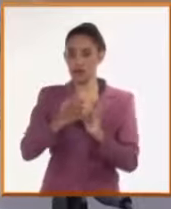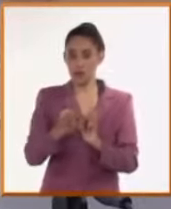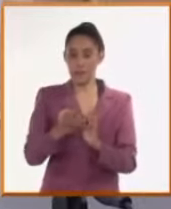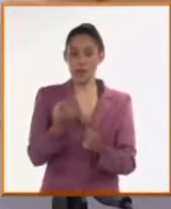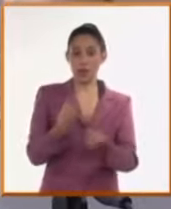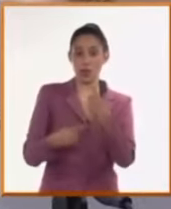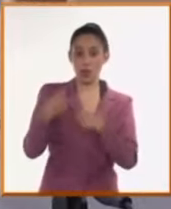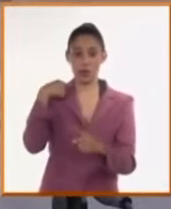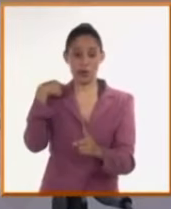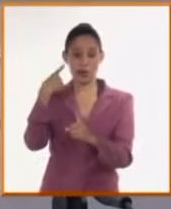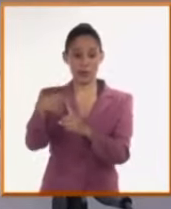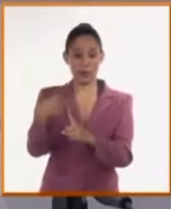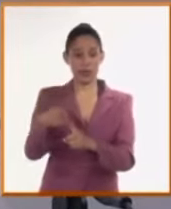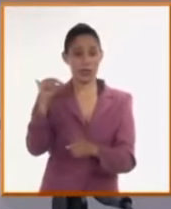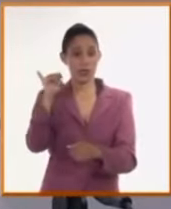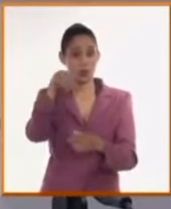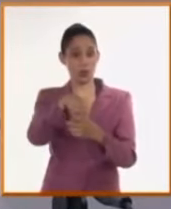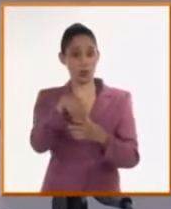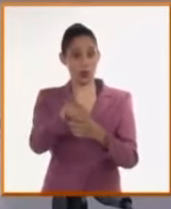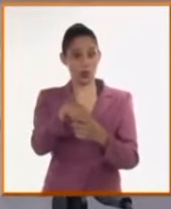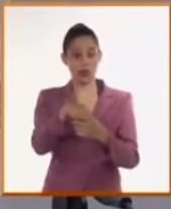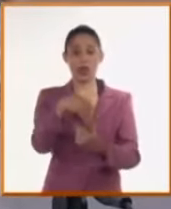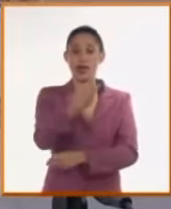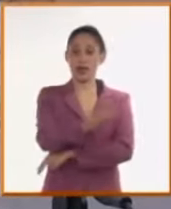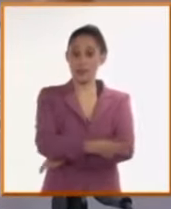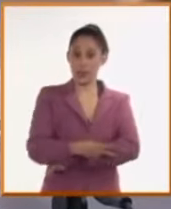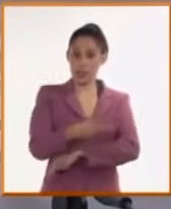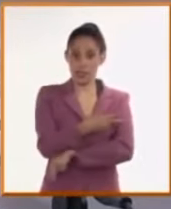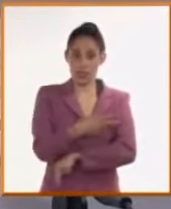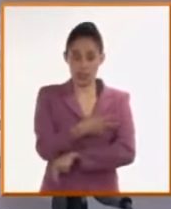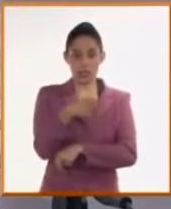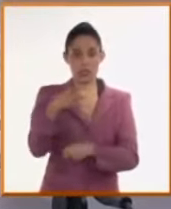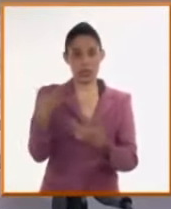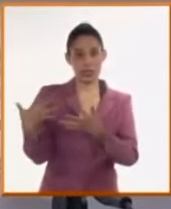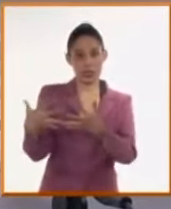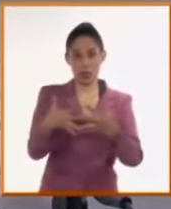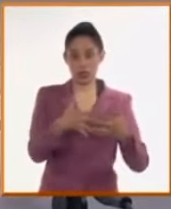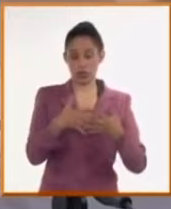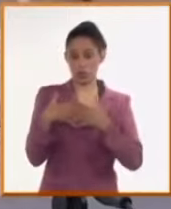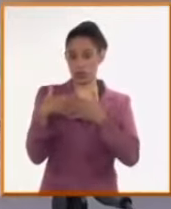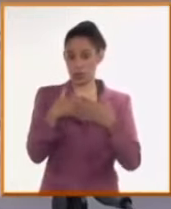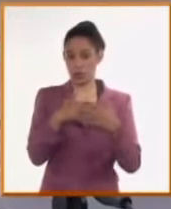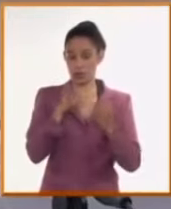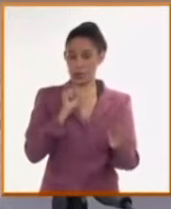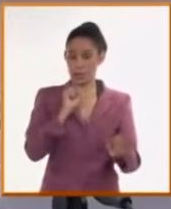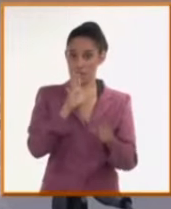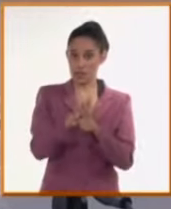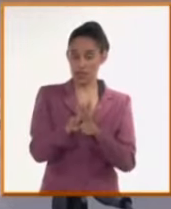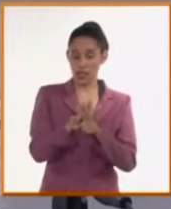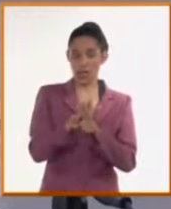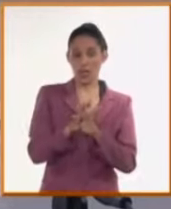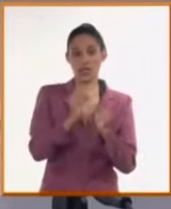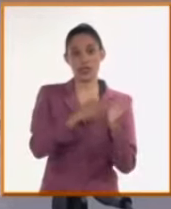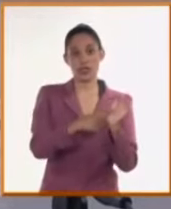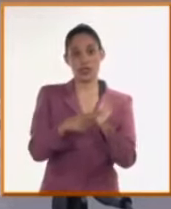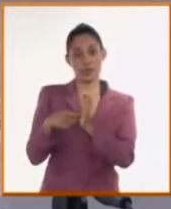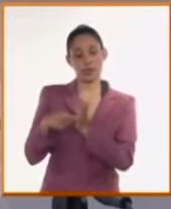decena de países incluido el gobierno de los Estados Unidos que inicialmente se ha mostrado eh